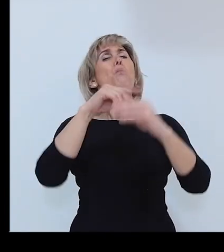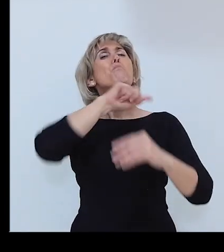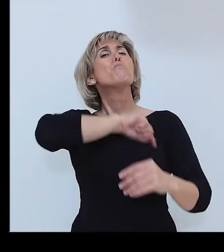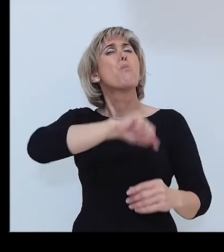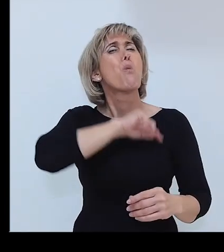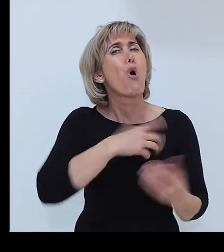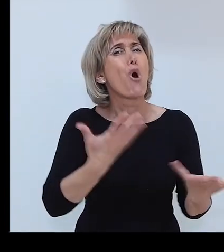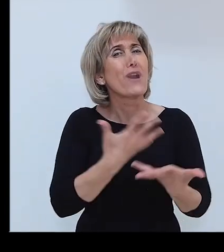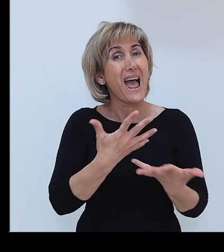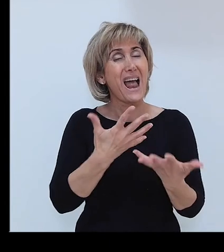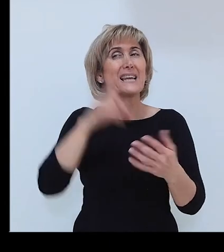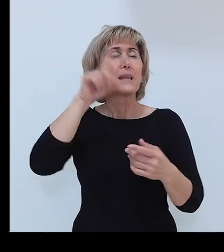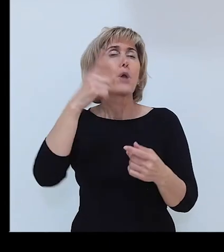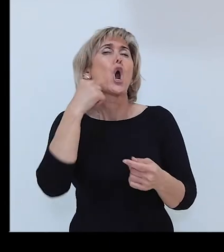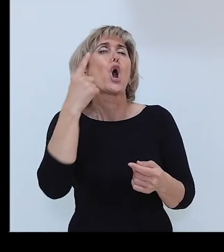entre la moral